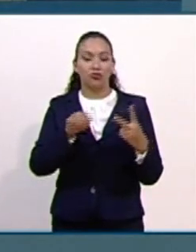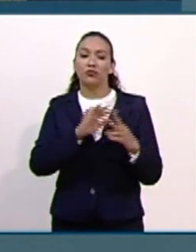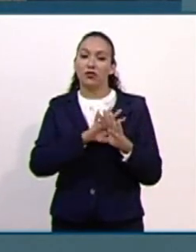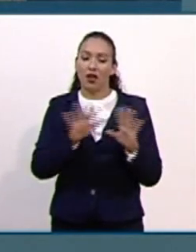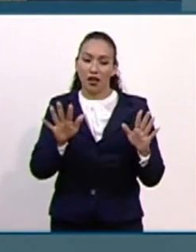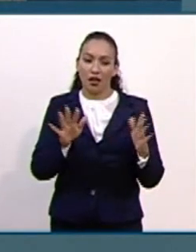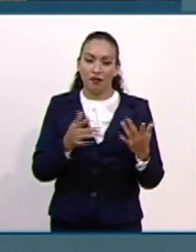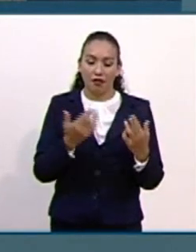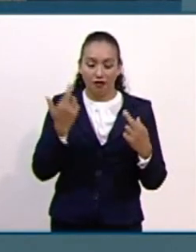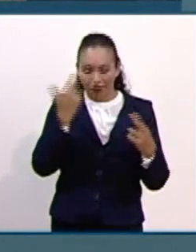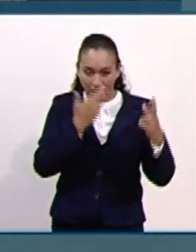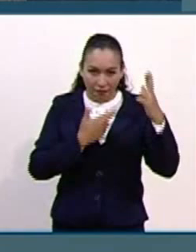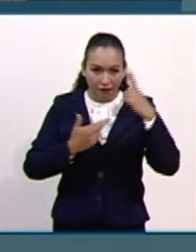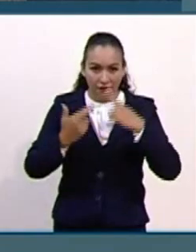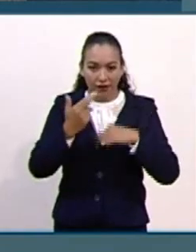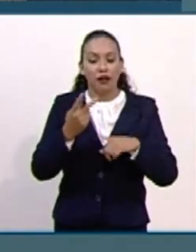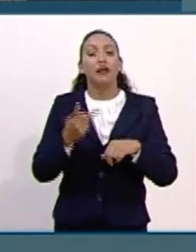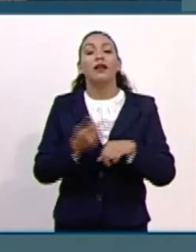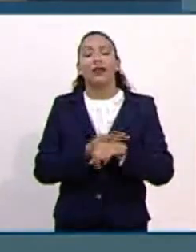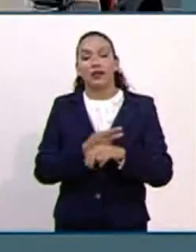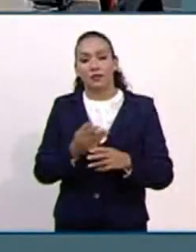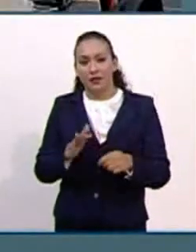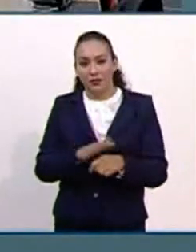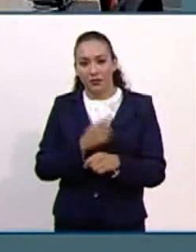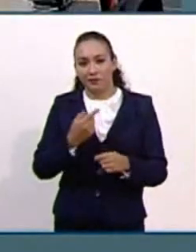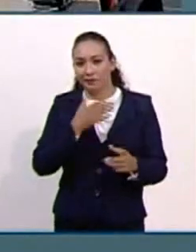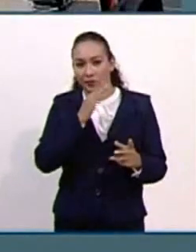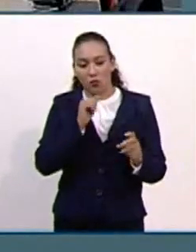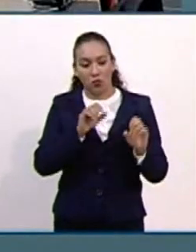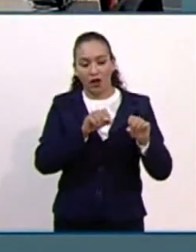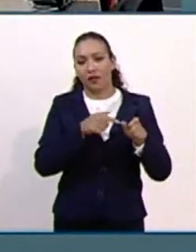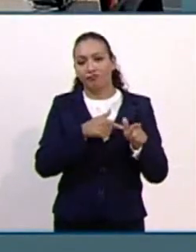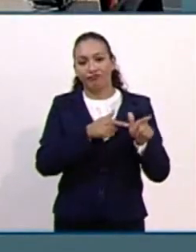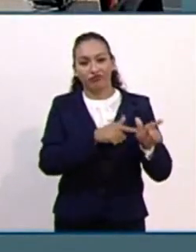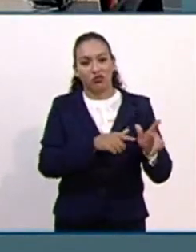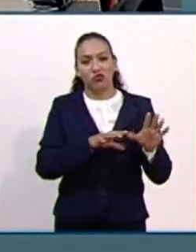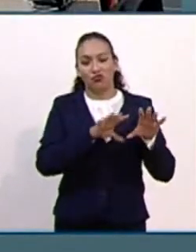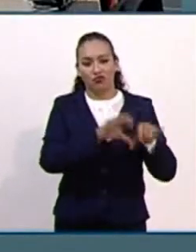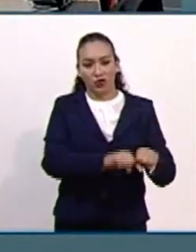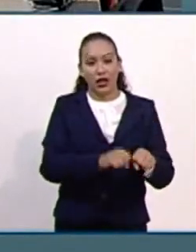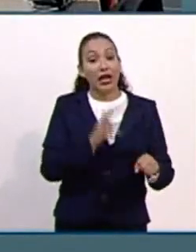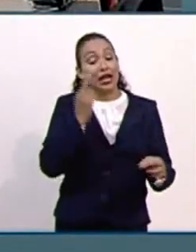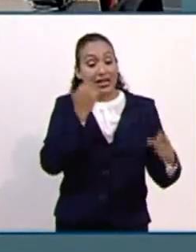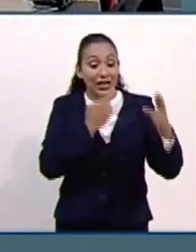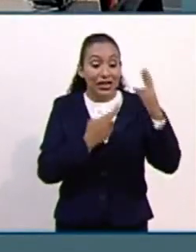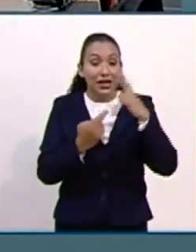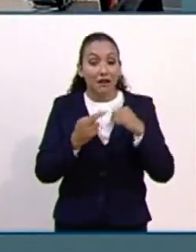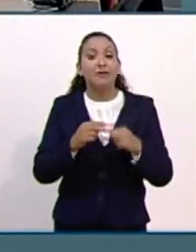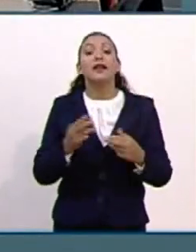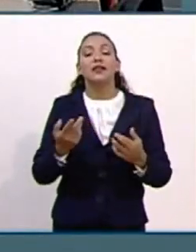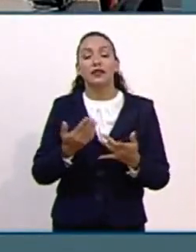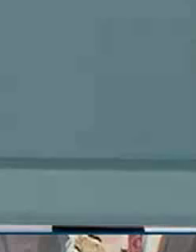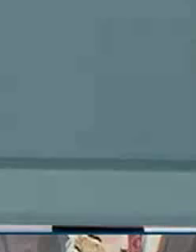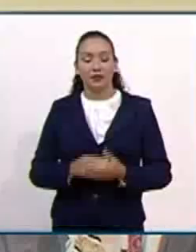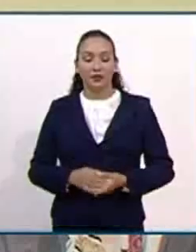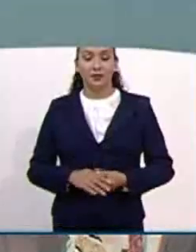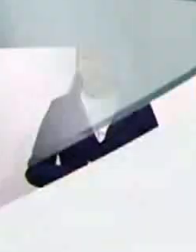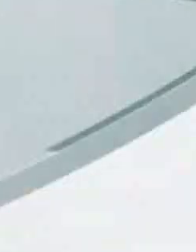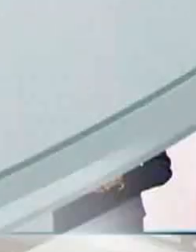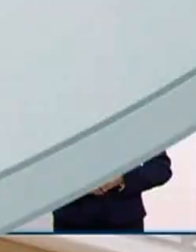su ordenamiento interno las disposiciones relativas al arraigo y adecuar la prisión preventiva oficiosa.